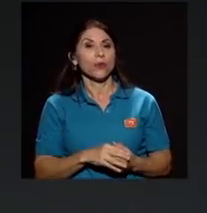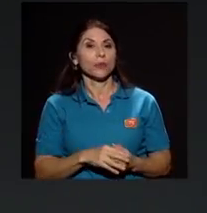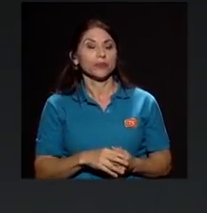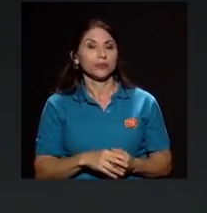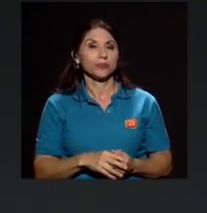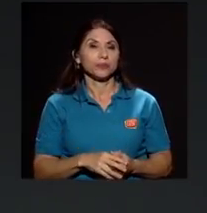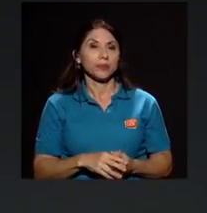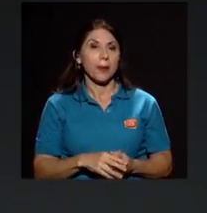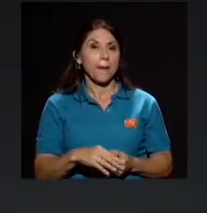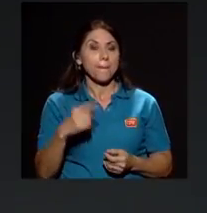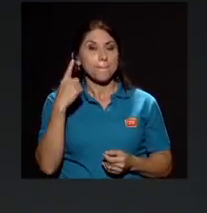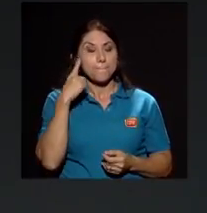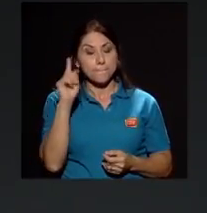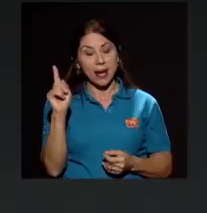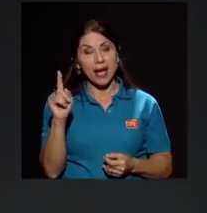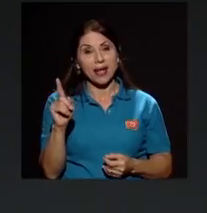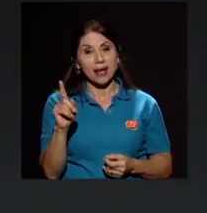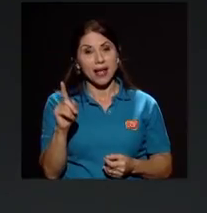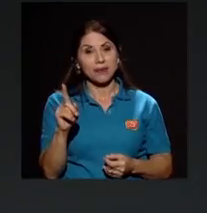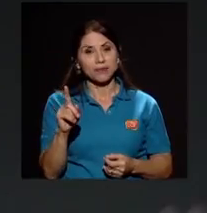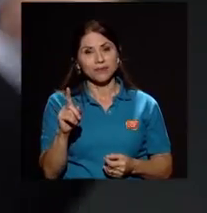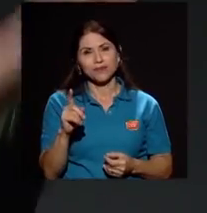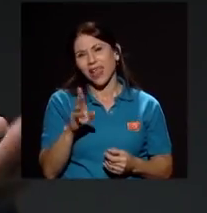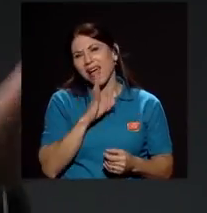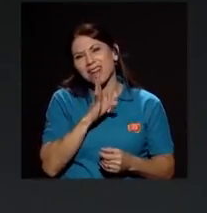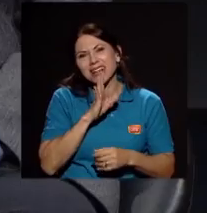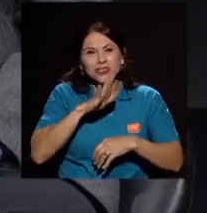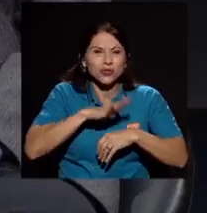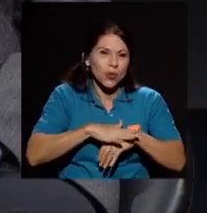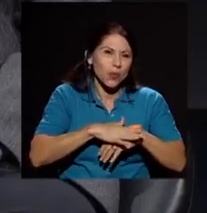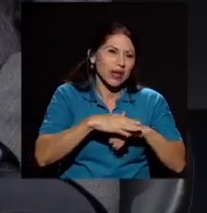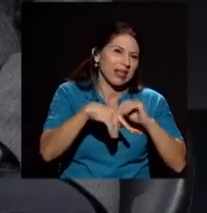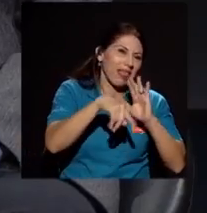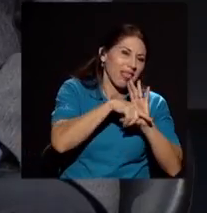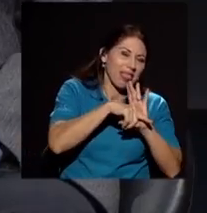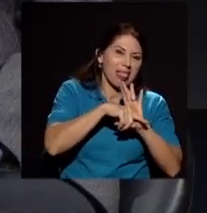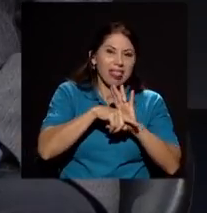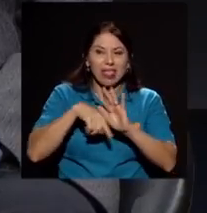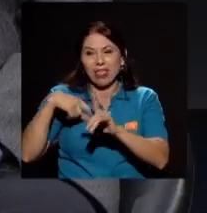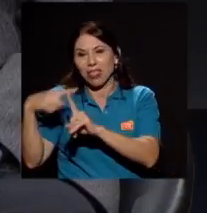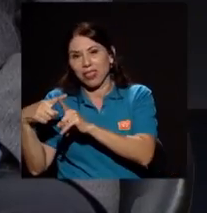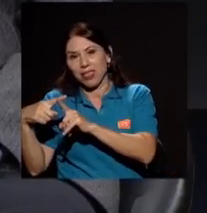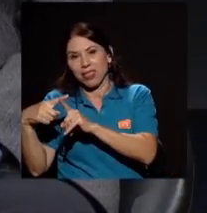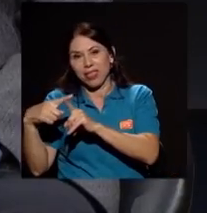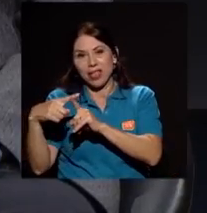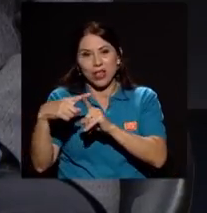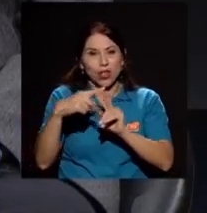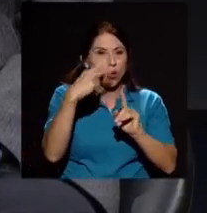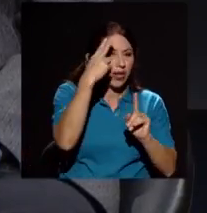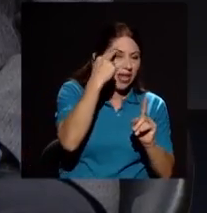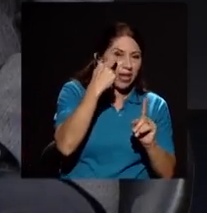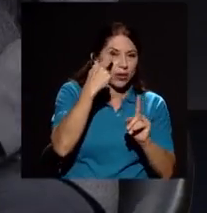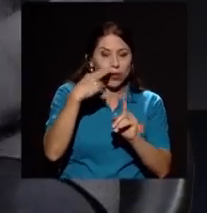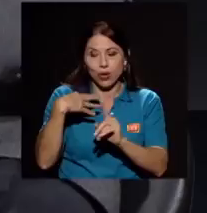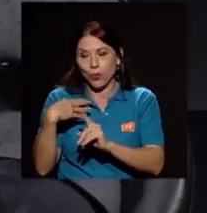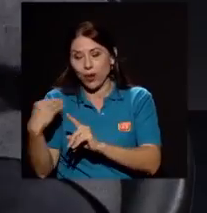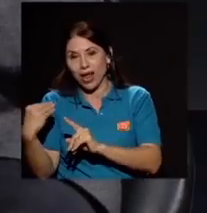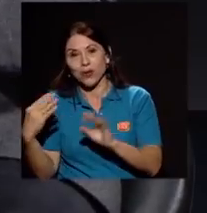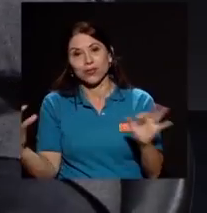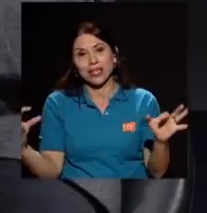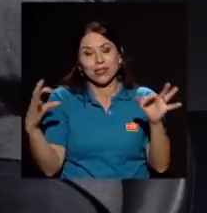lo negro y lo blanco del inah y está asociado con esas dos cosas pero adelante